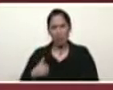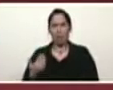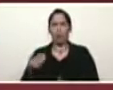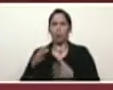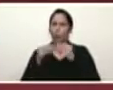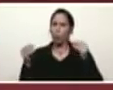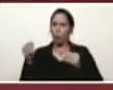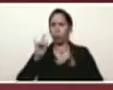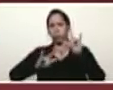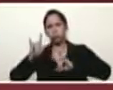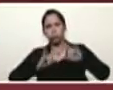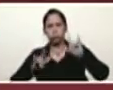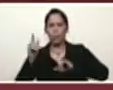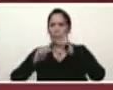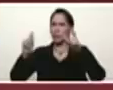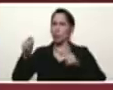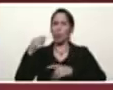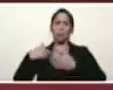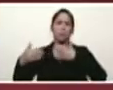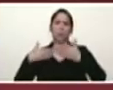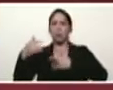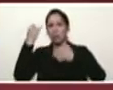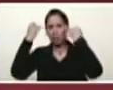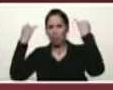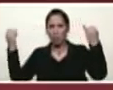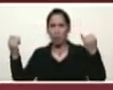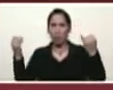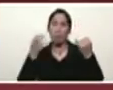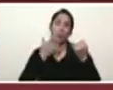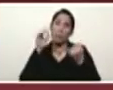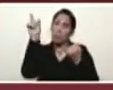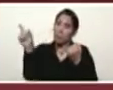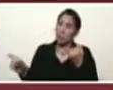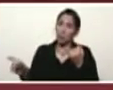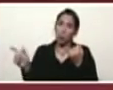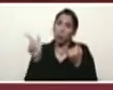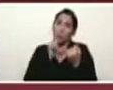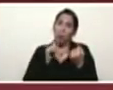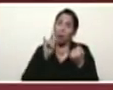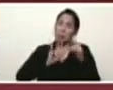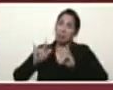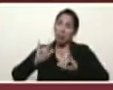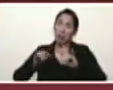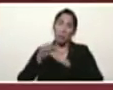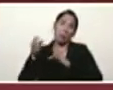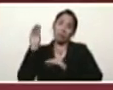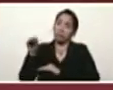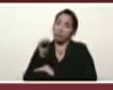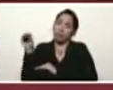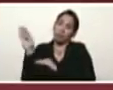No importa su ideología. Si hay quien no me quiera, bueno, que Dios lo bendiga igual y lo proteja.